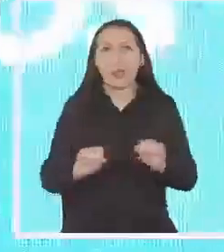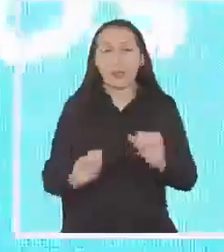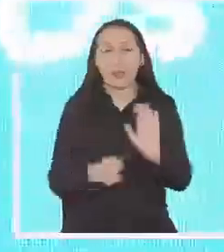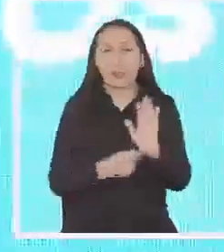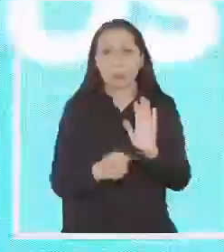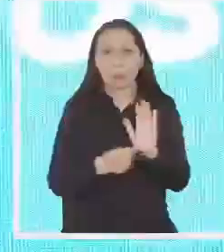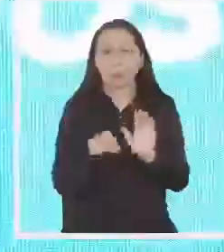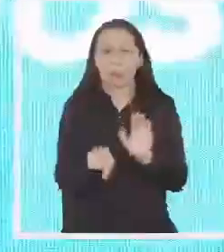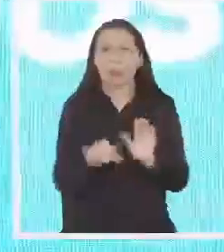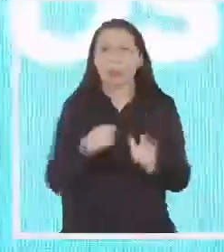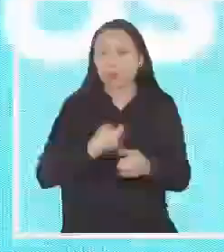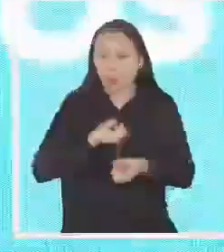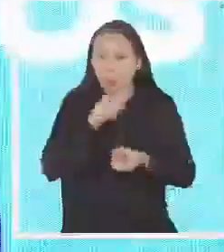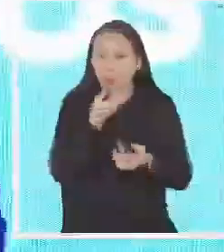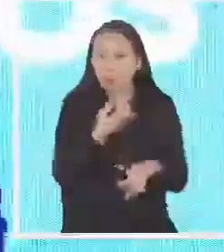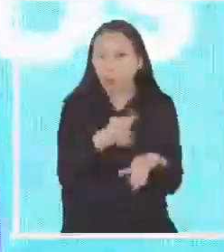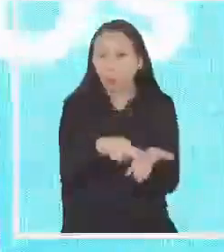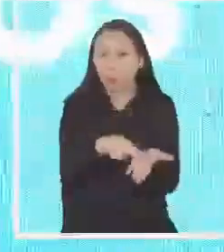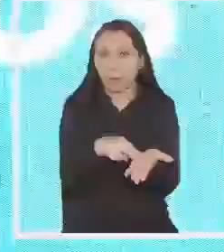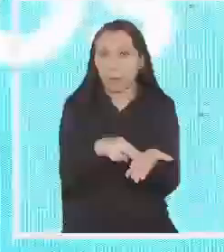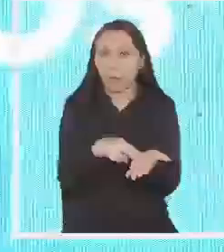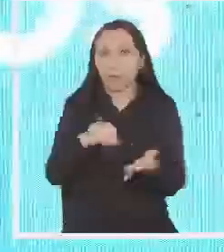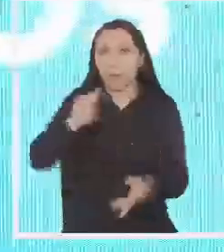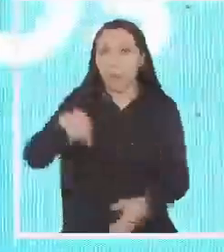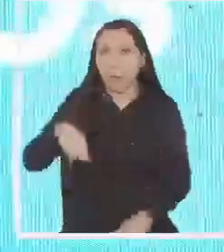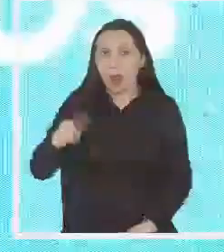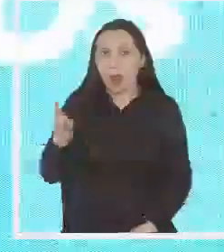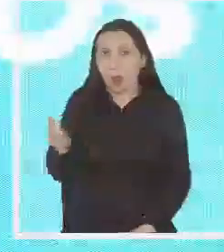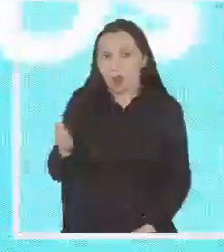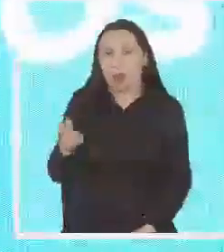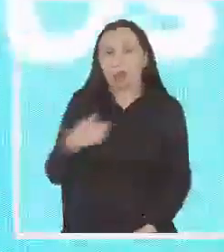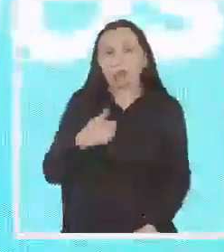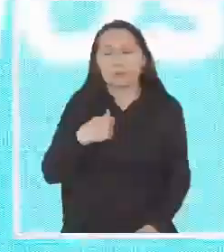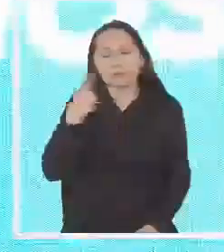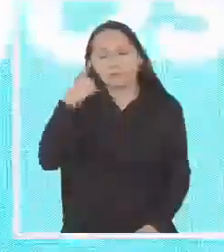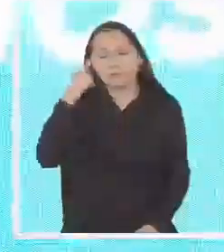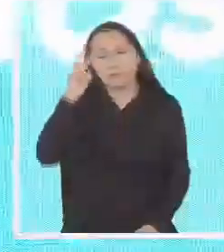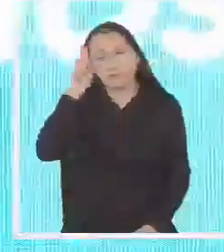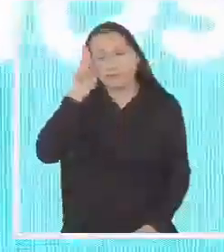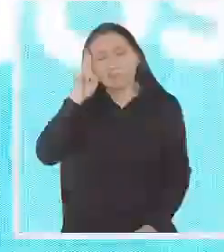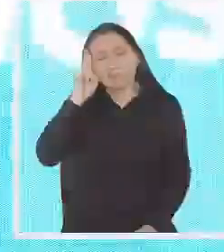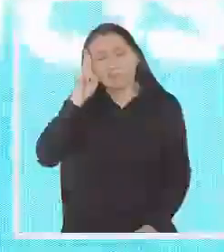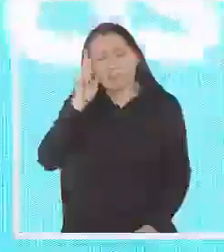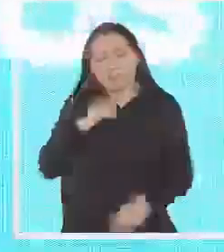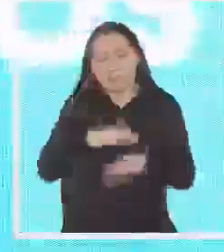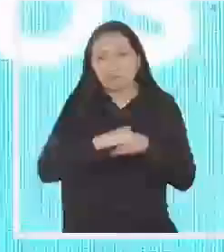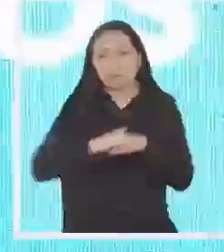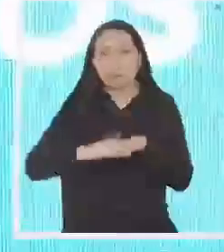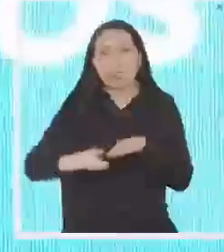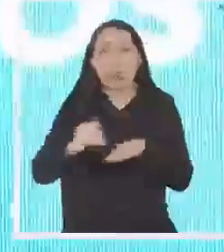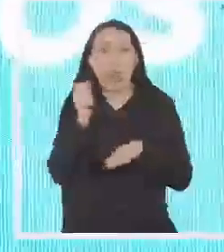tributario. Yo le confieso, Juan Armando, que miraba con algo de melancolía el piso azul